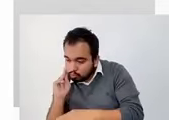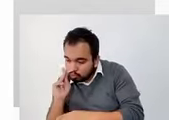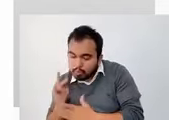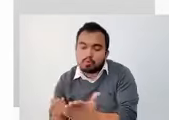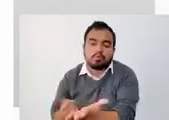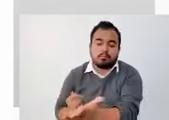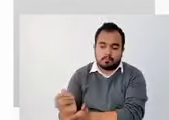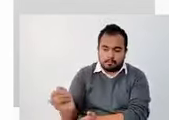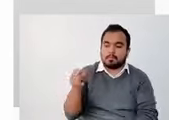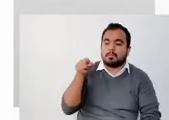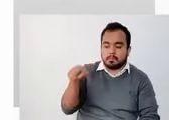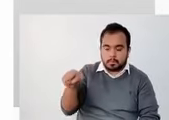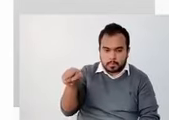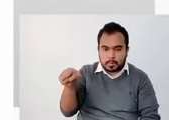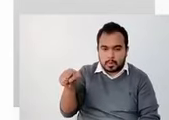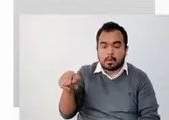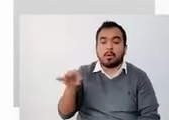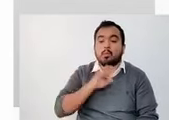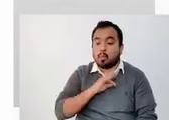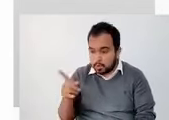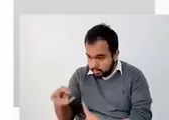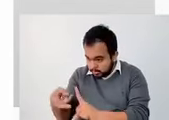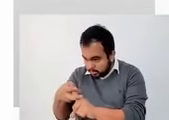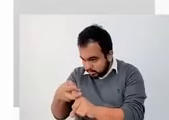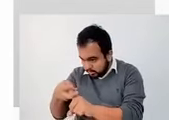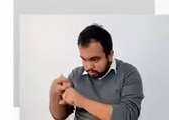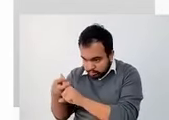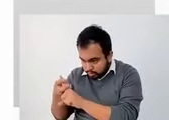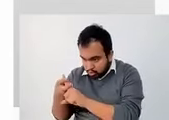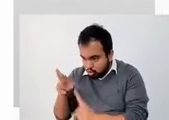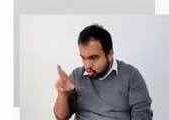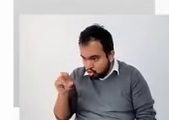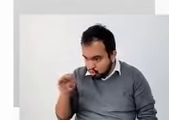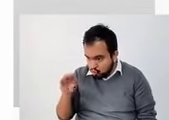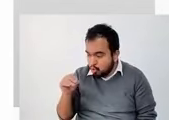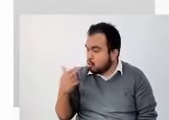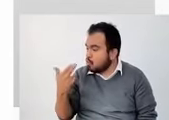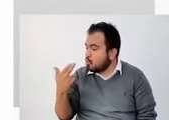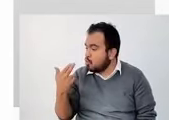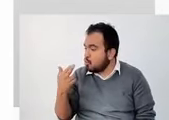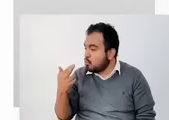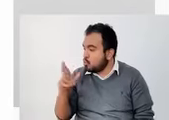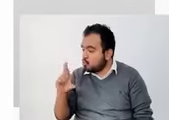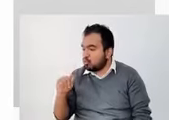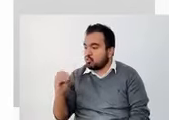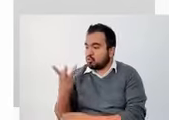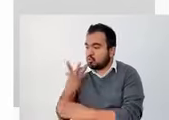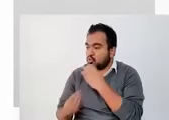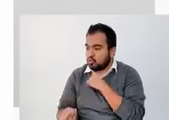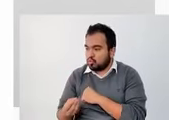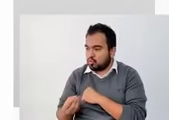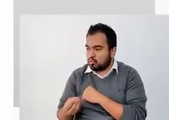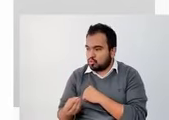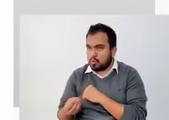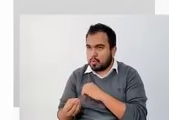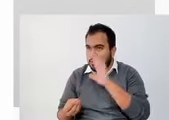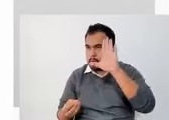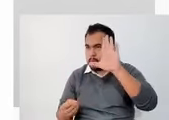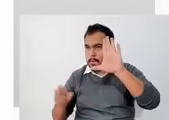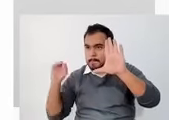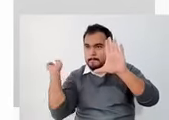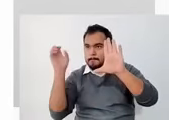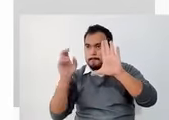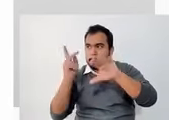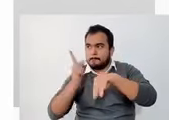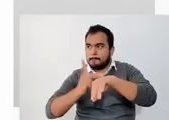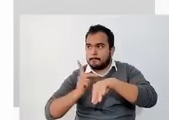pueden convertir un robo claro en un hurto porque no dan por acreditado que la ventana la rompiera de una pedrada la persona que después se introdujo